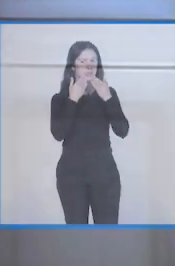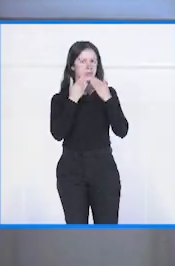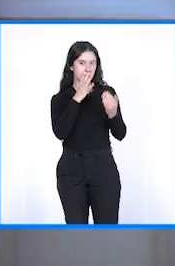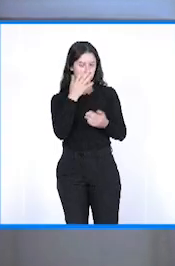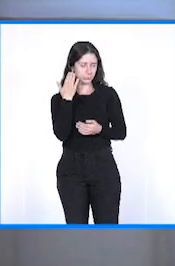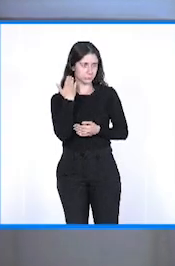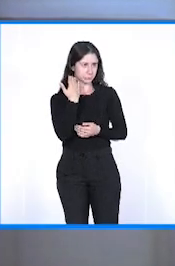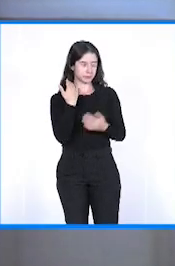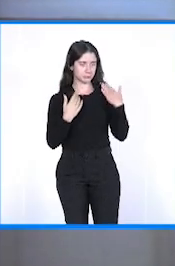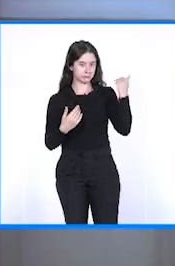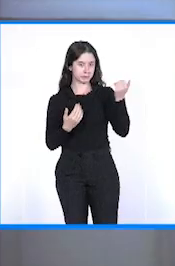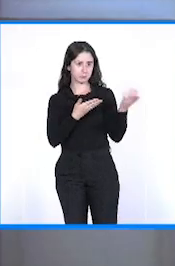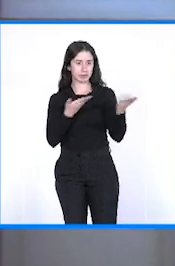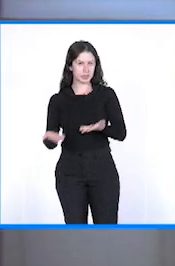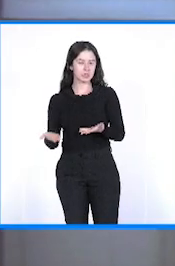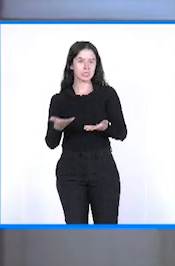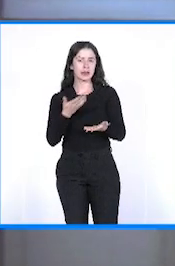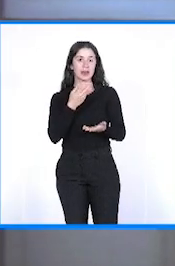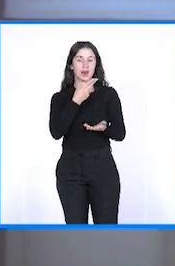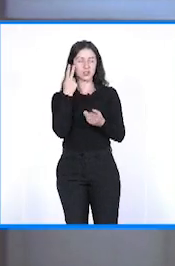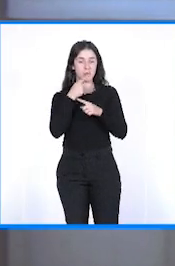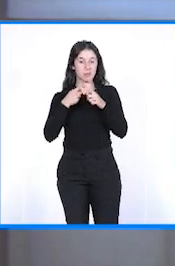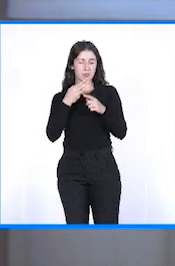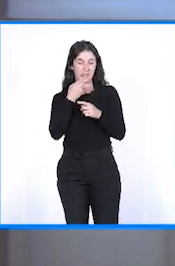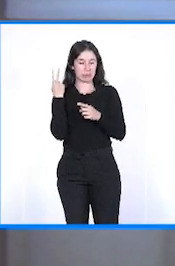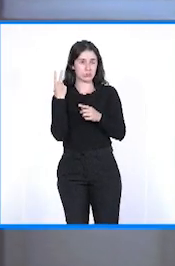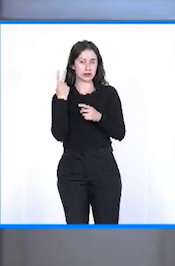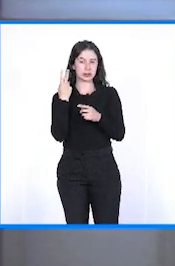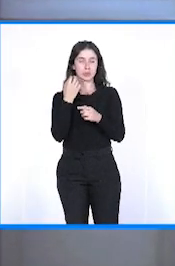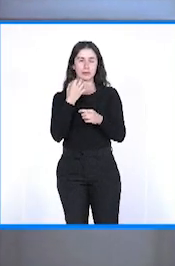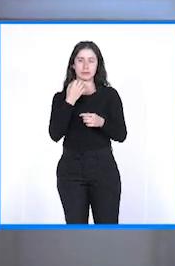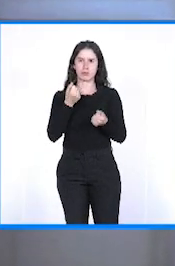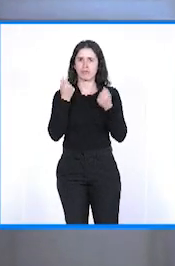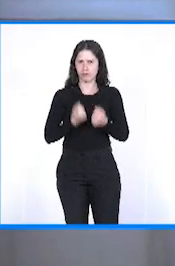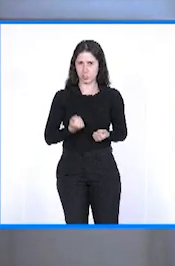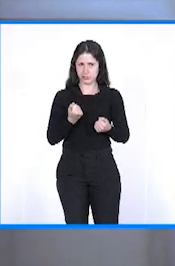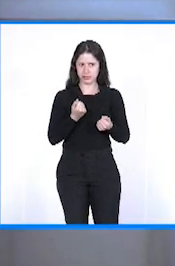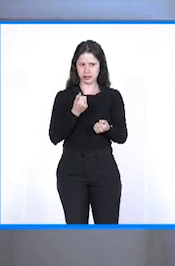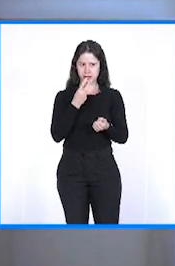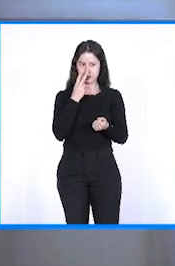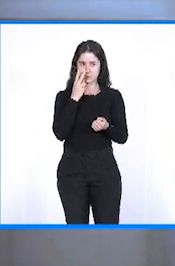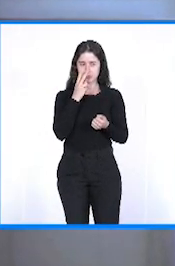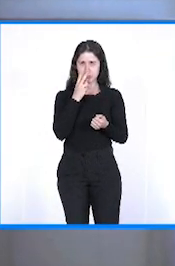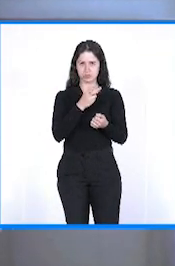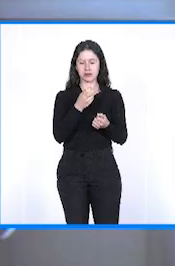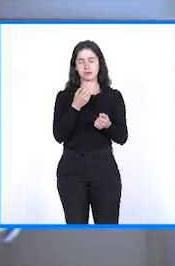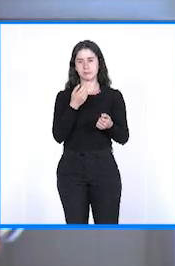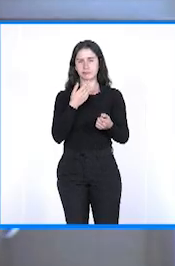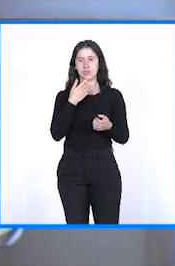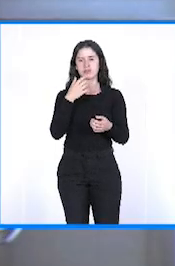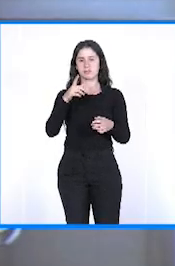sobre todo estos dos años y medio que han sido intensos muy intensos y yo diría muy hemos